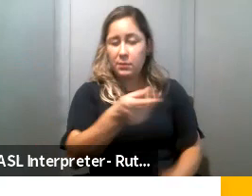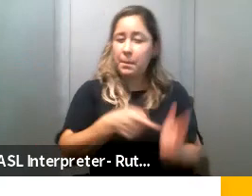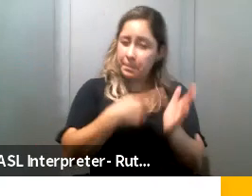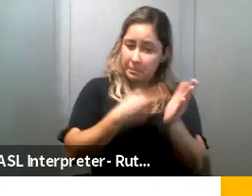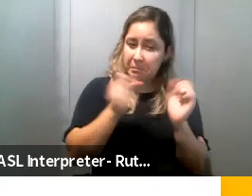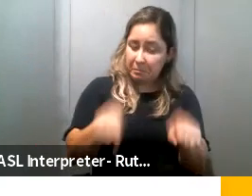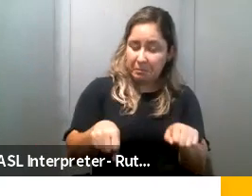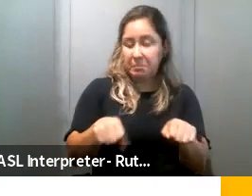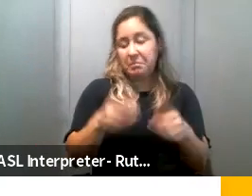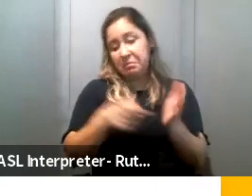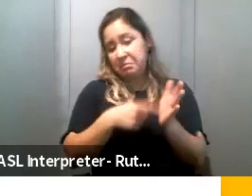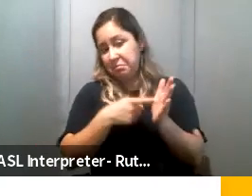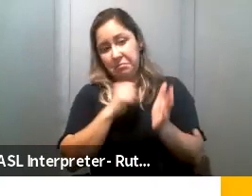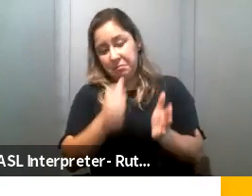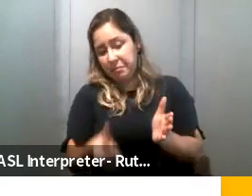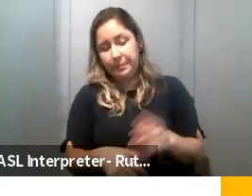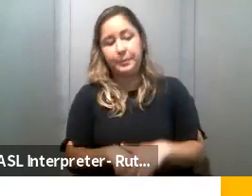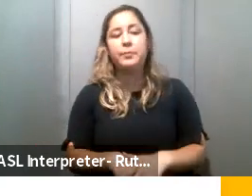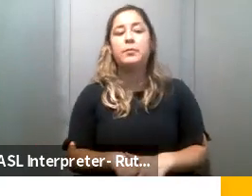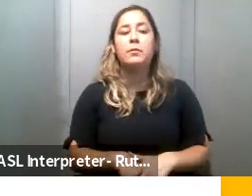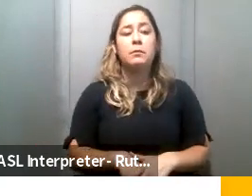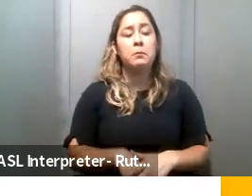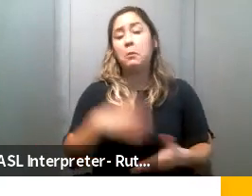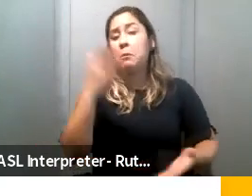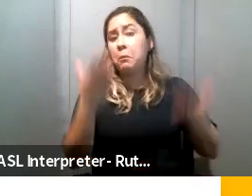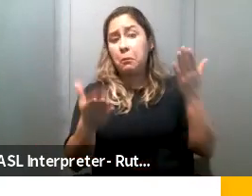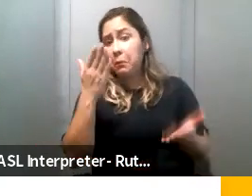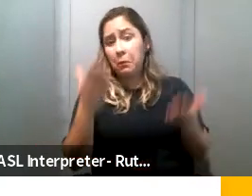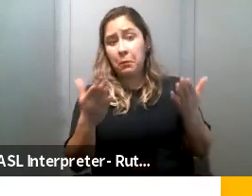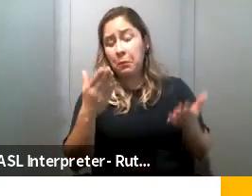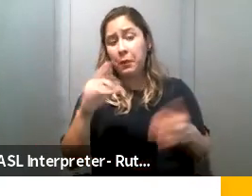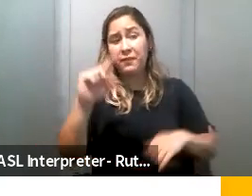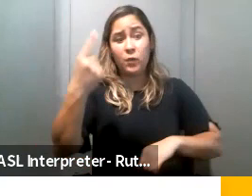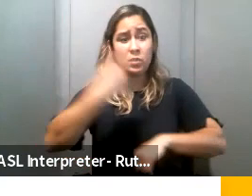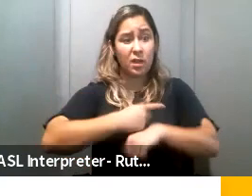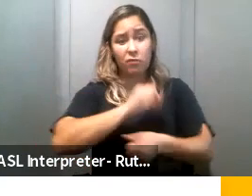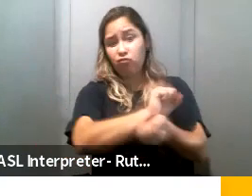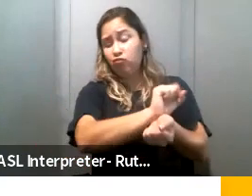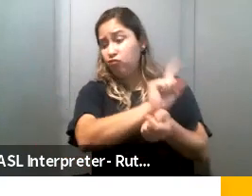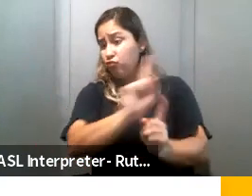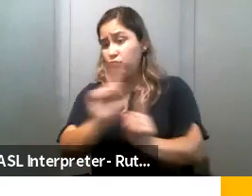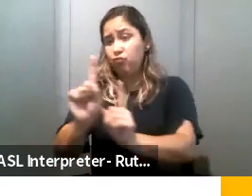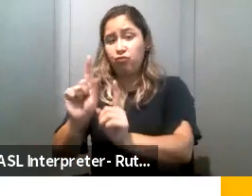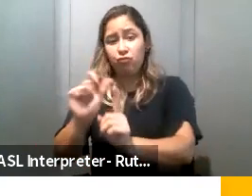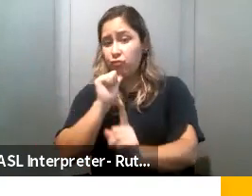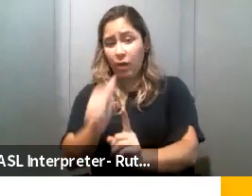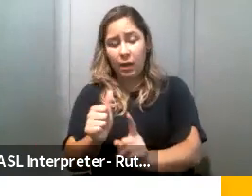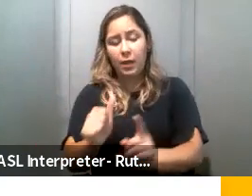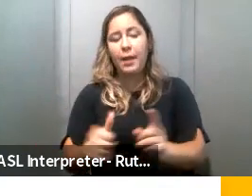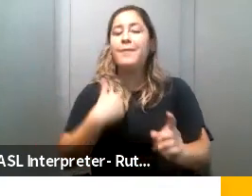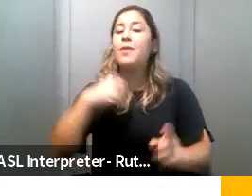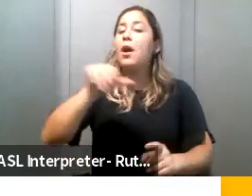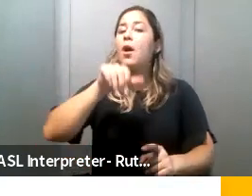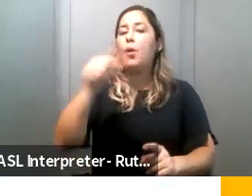que la persona no recibe fianza o quizás sí la recibe, pero es demasiado alta. Hay otro punto donde una